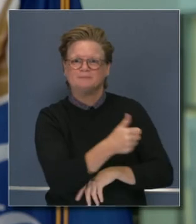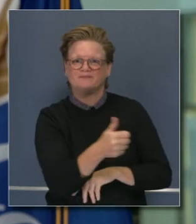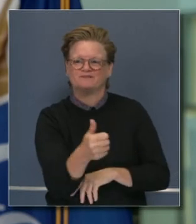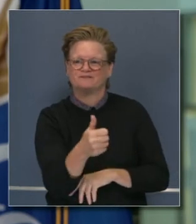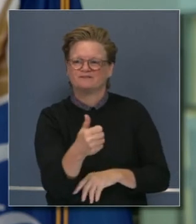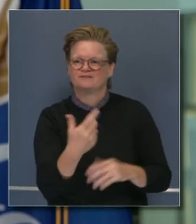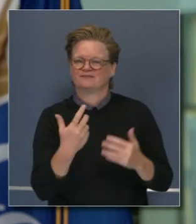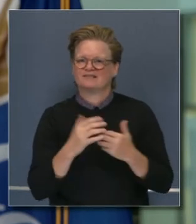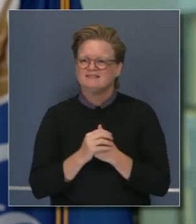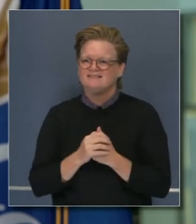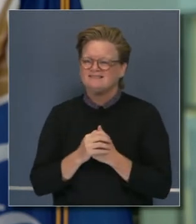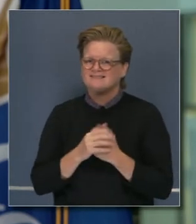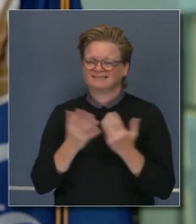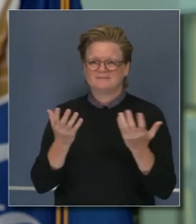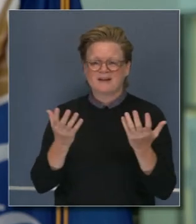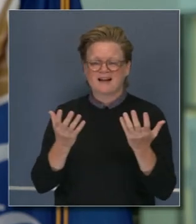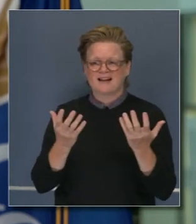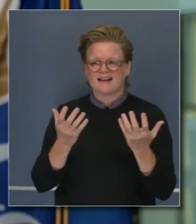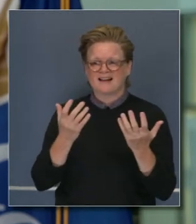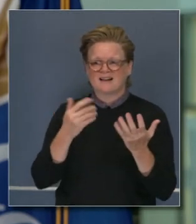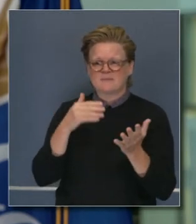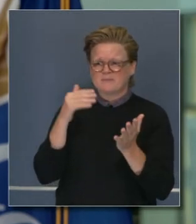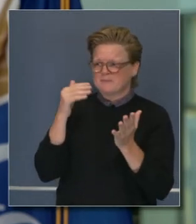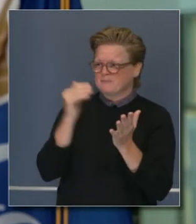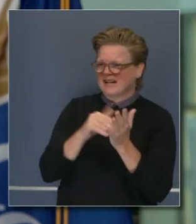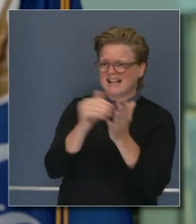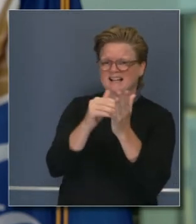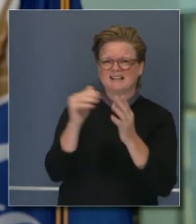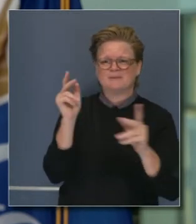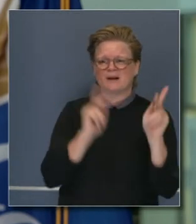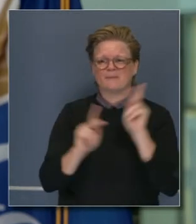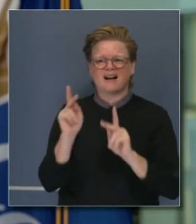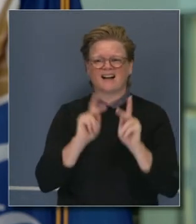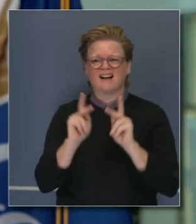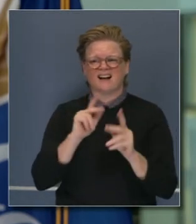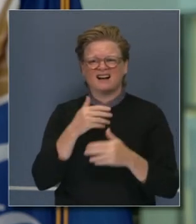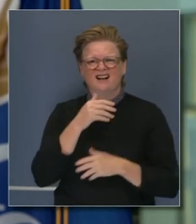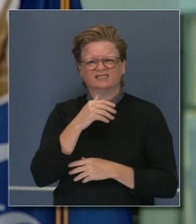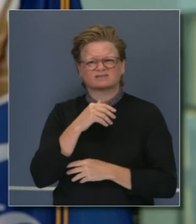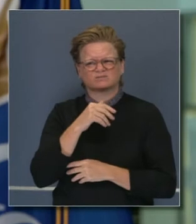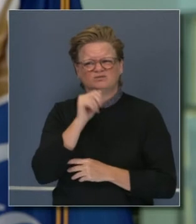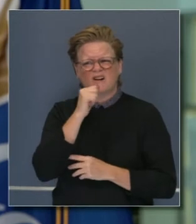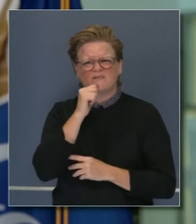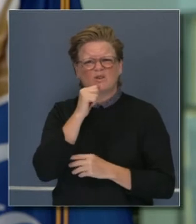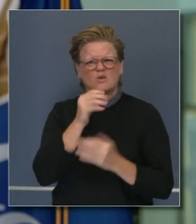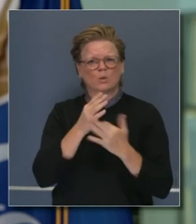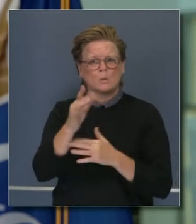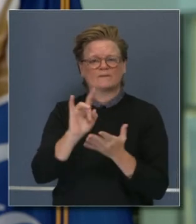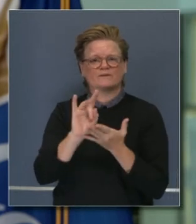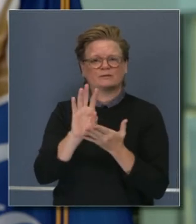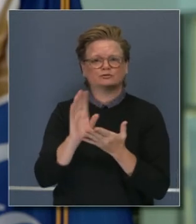de millones, literalmente millones de personas, de ser desalojadas o que están sujetas a